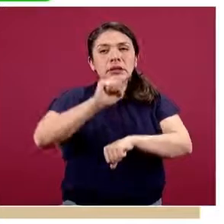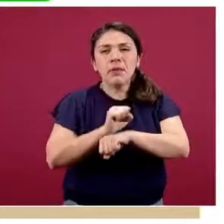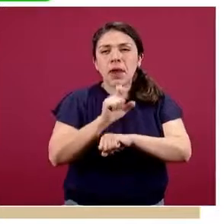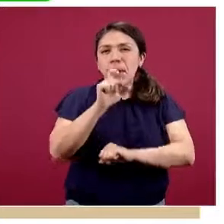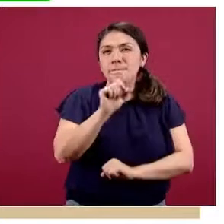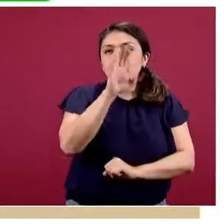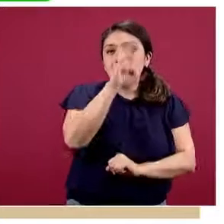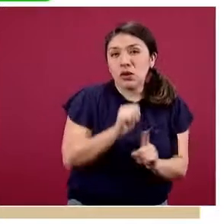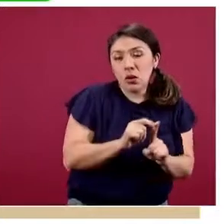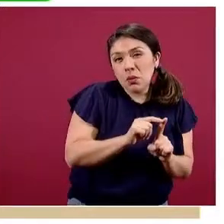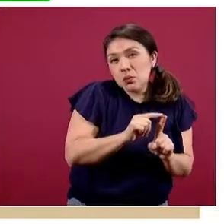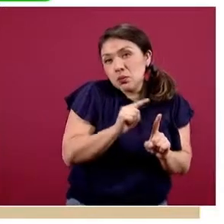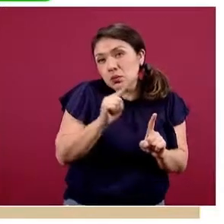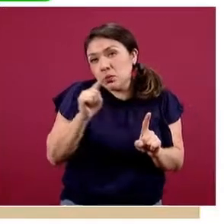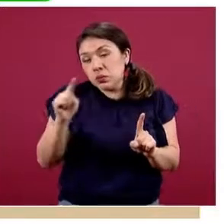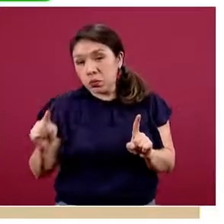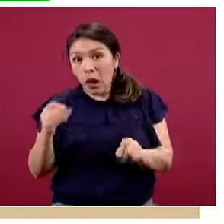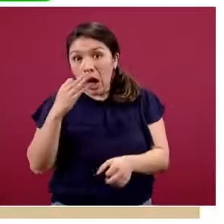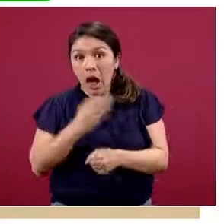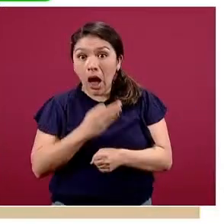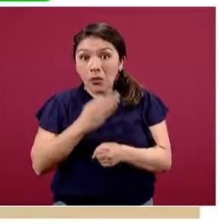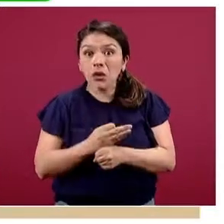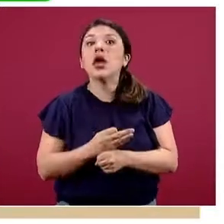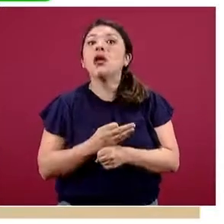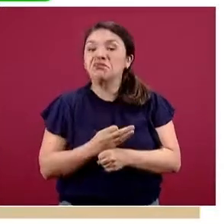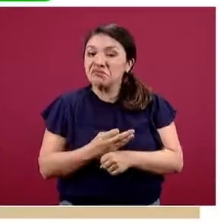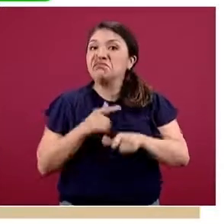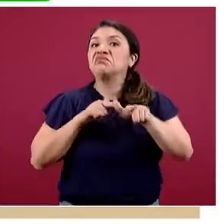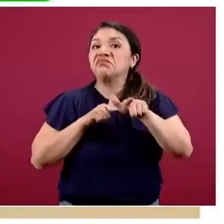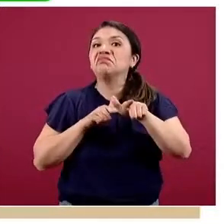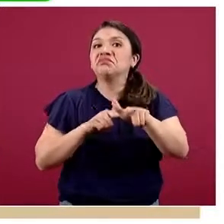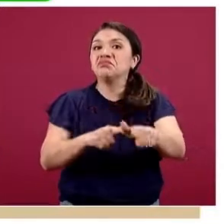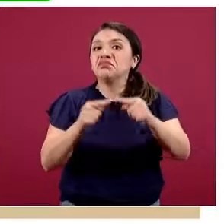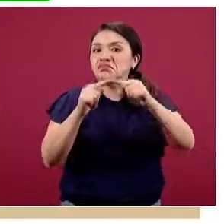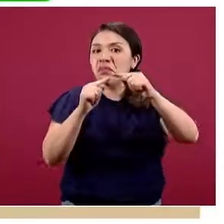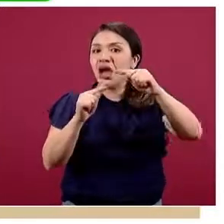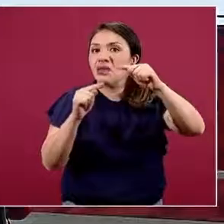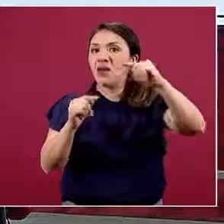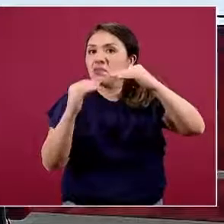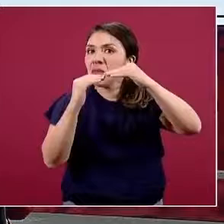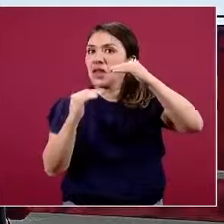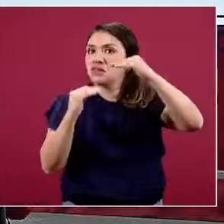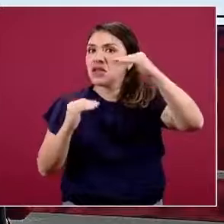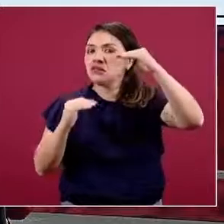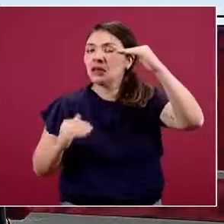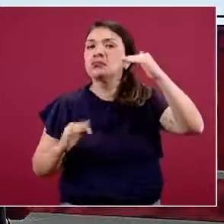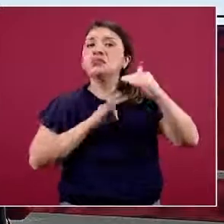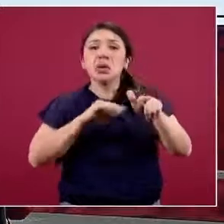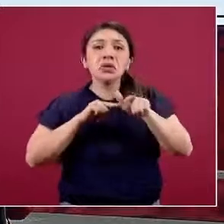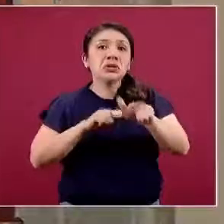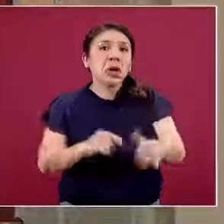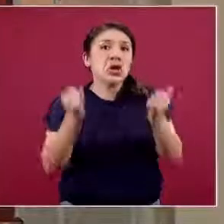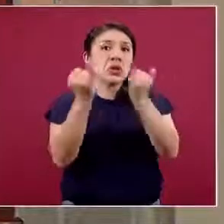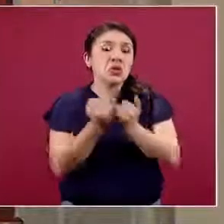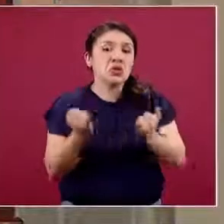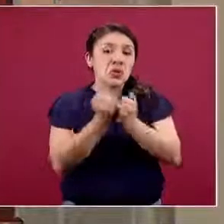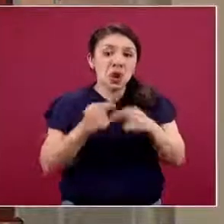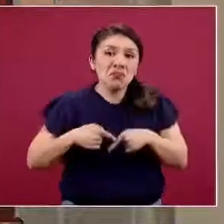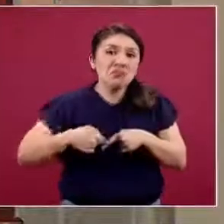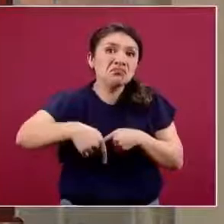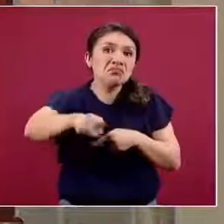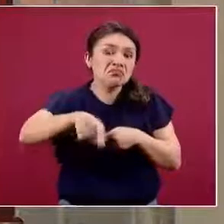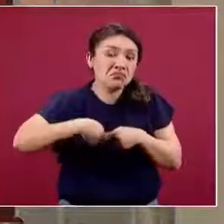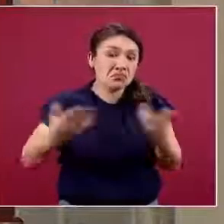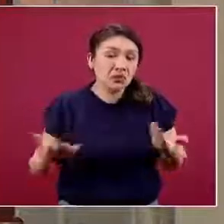número 29-30, pues entonces mantiene y podemos continuar con la misma. Así